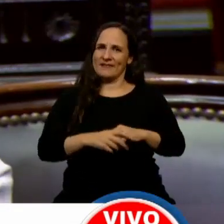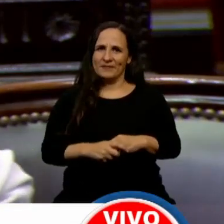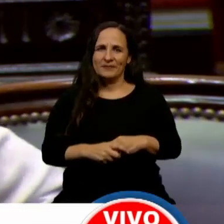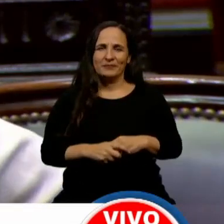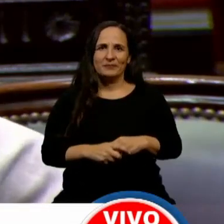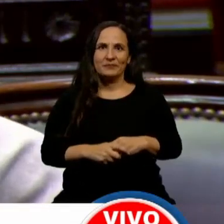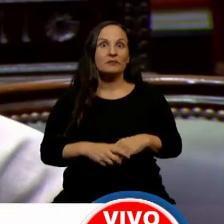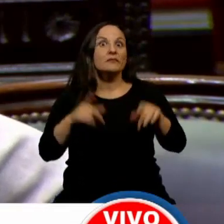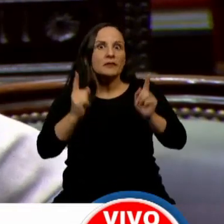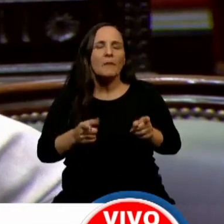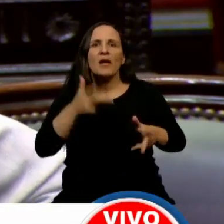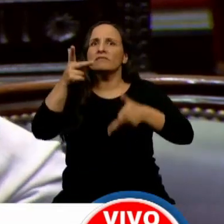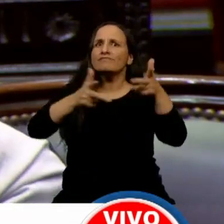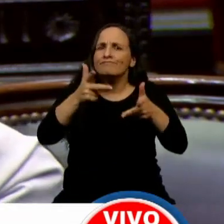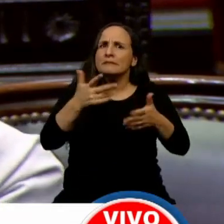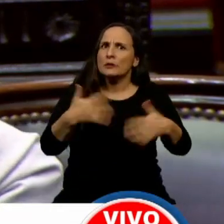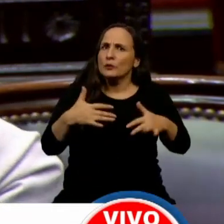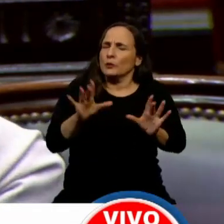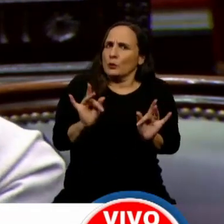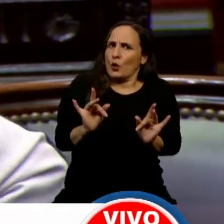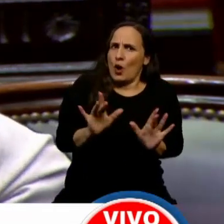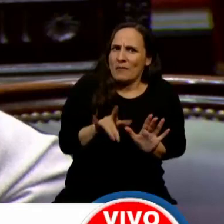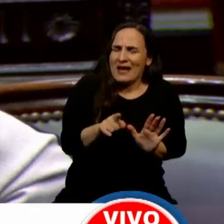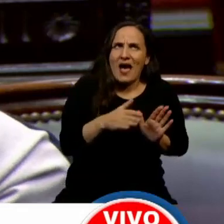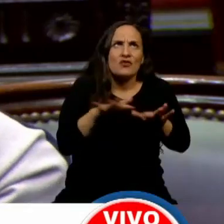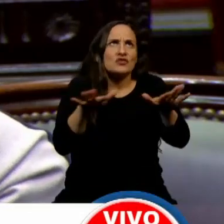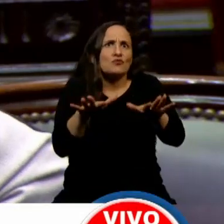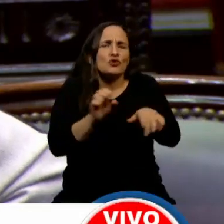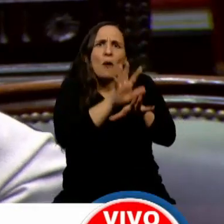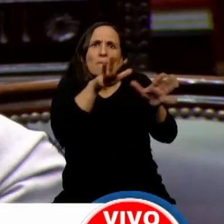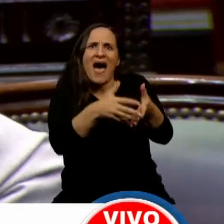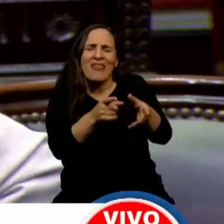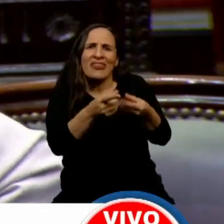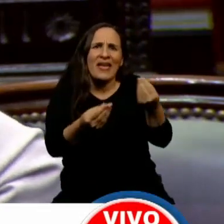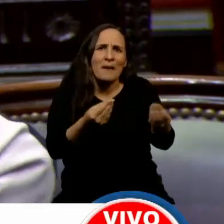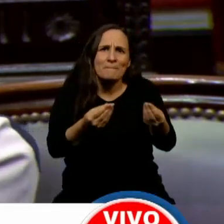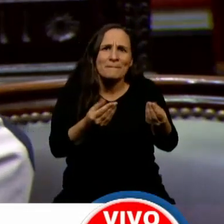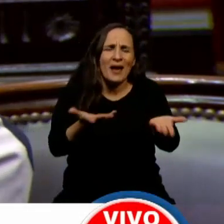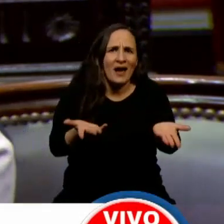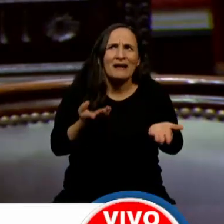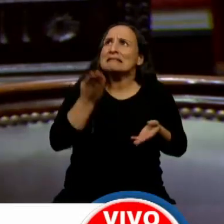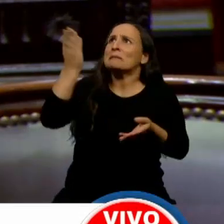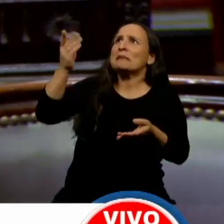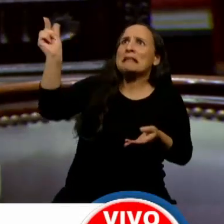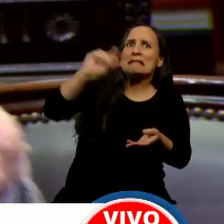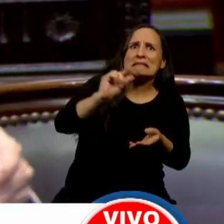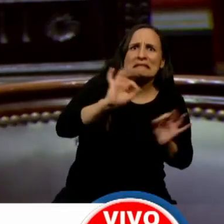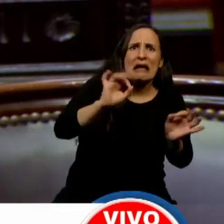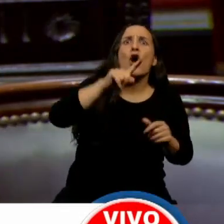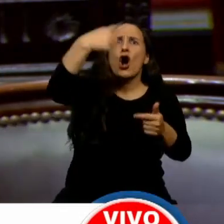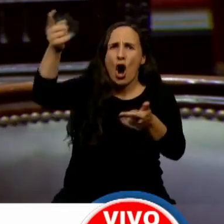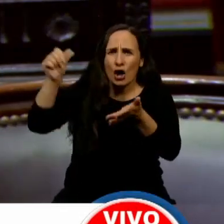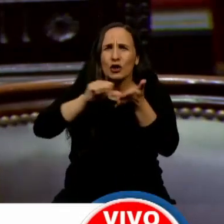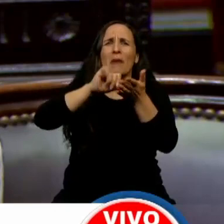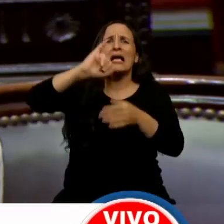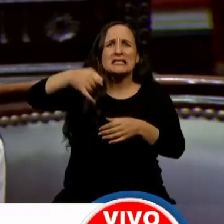fue el desafío de afrontar una crisis como la de la pandemia sin poder acceder al crédito internacional, como sí lo hicieron muchos países